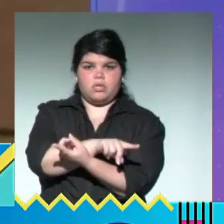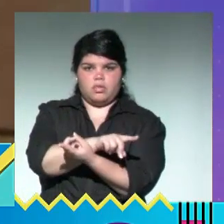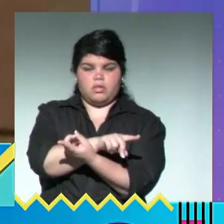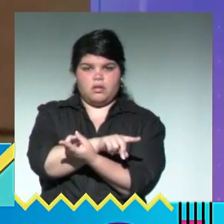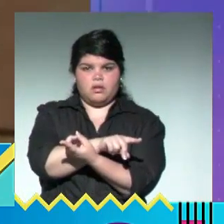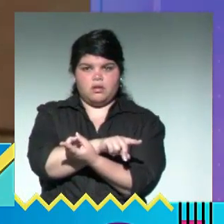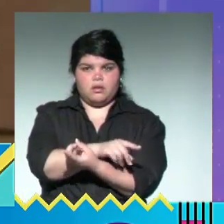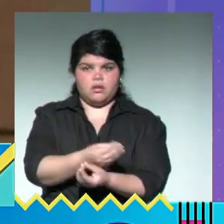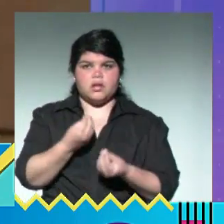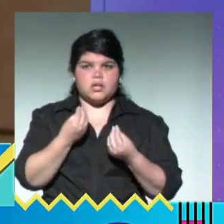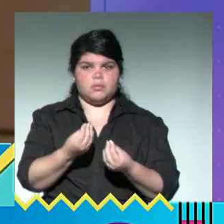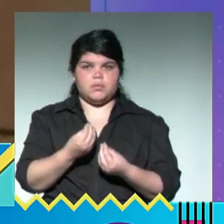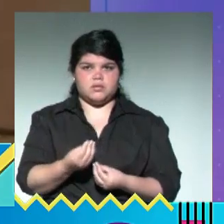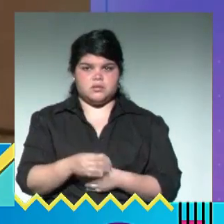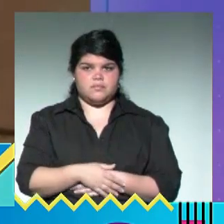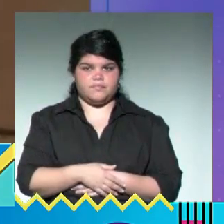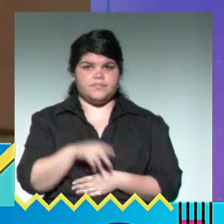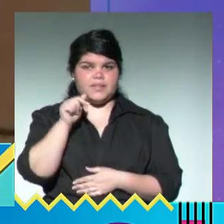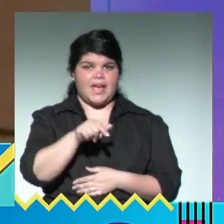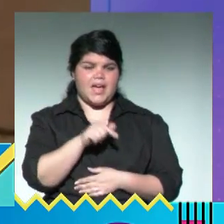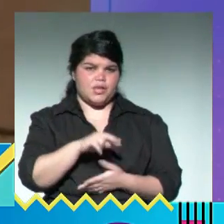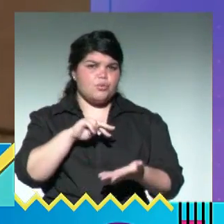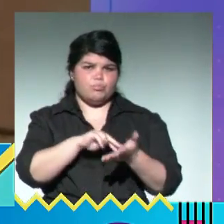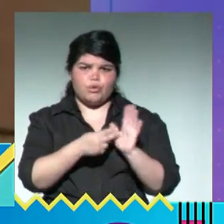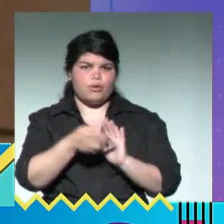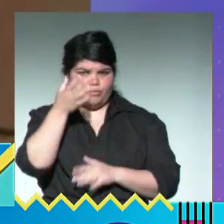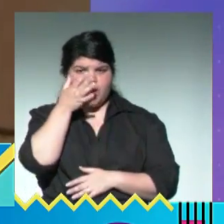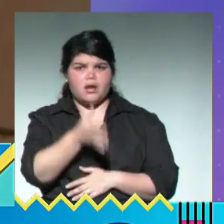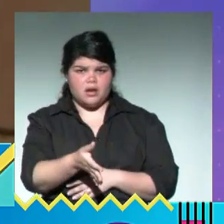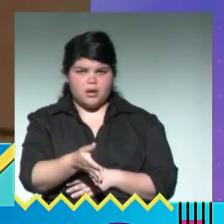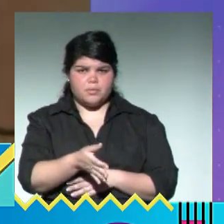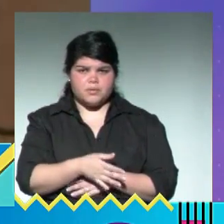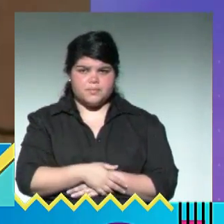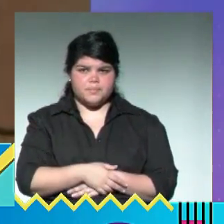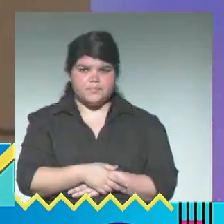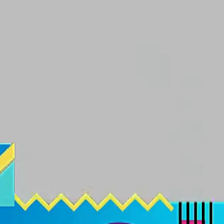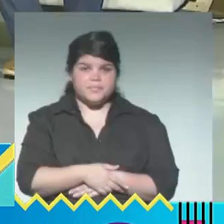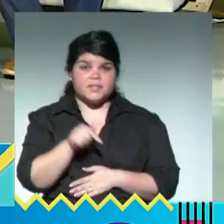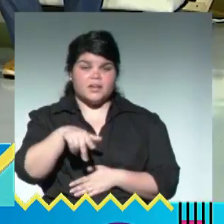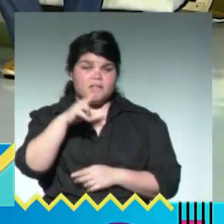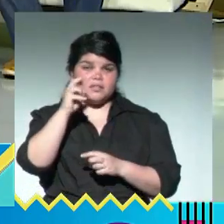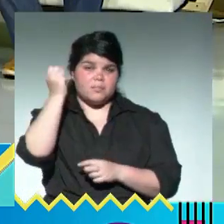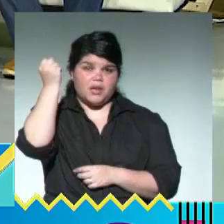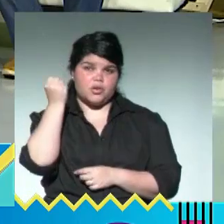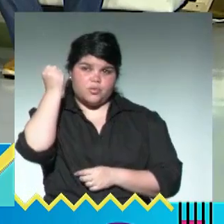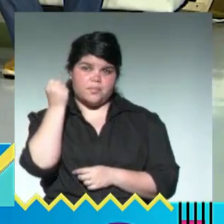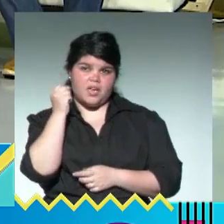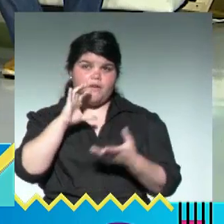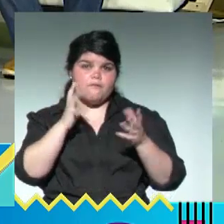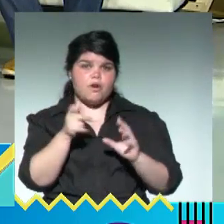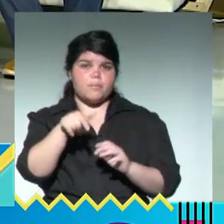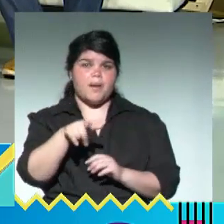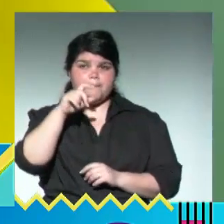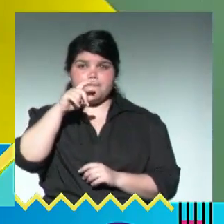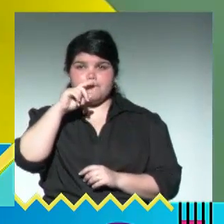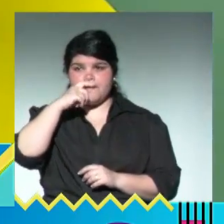y ese es uno de los grandes problemas de esta economía, que es el modelo que está llevando Macri,